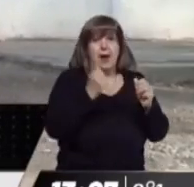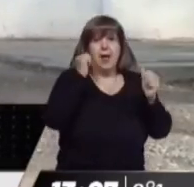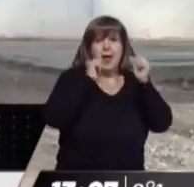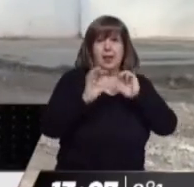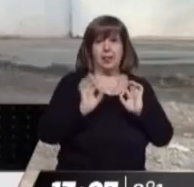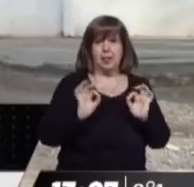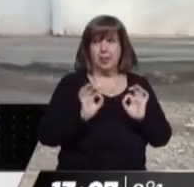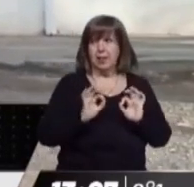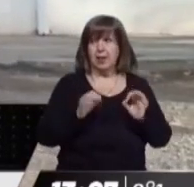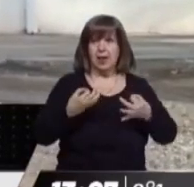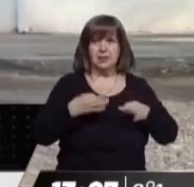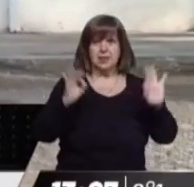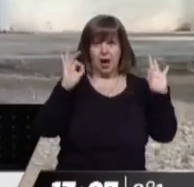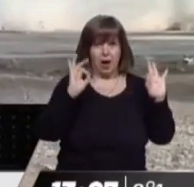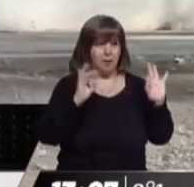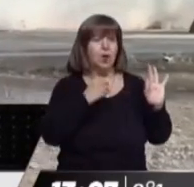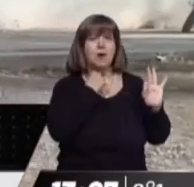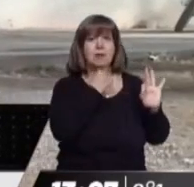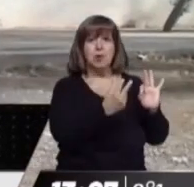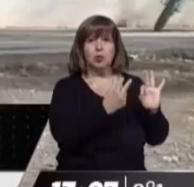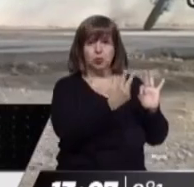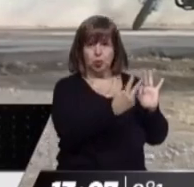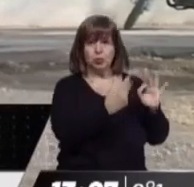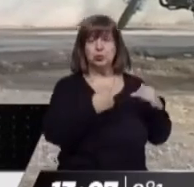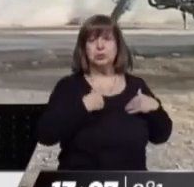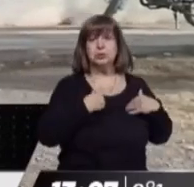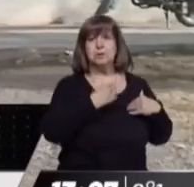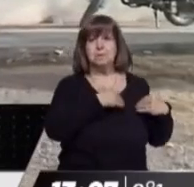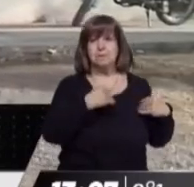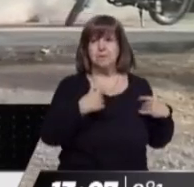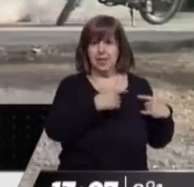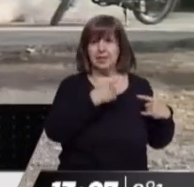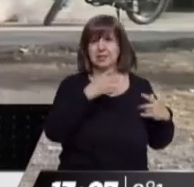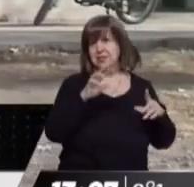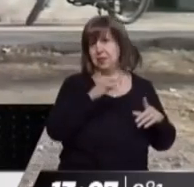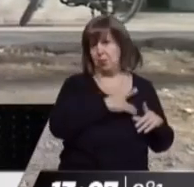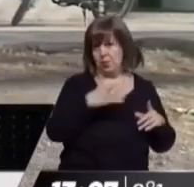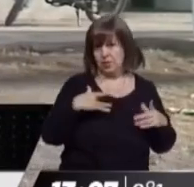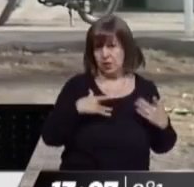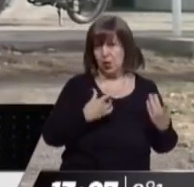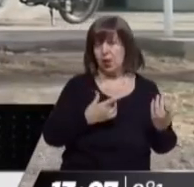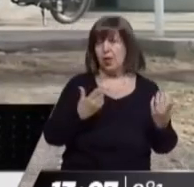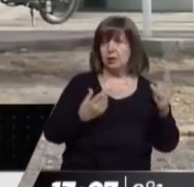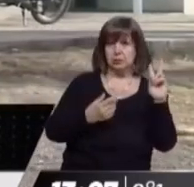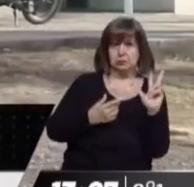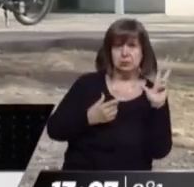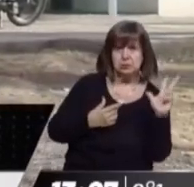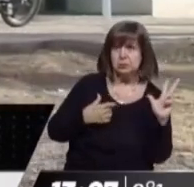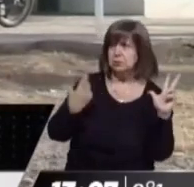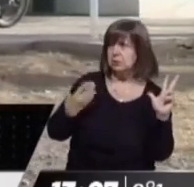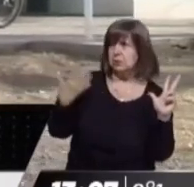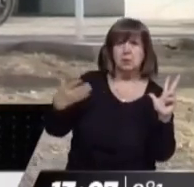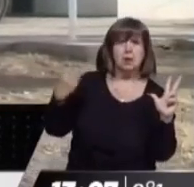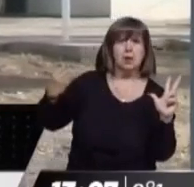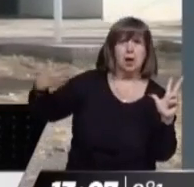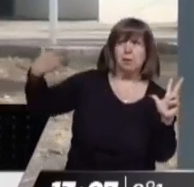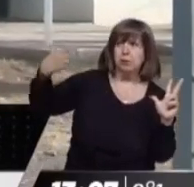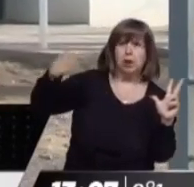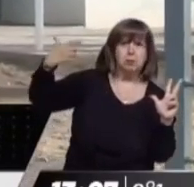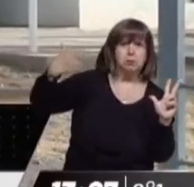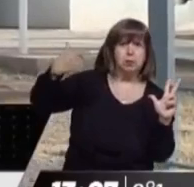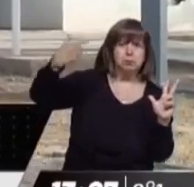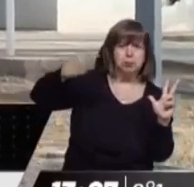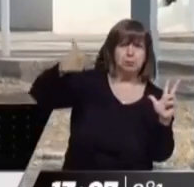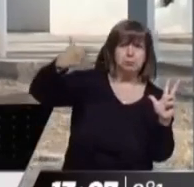por suerte salieron ilesos pero la verdad es que fue una agresión bastante violenta que suf ó esta mujer